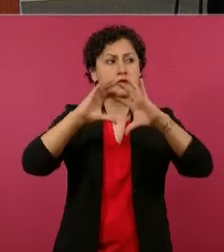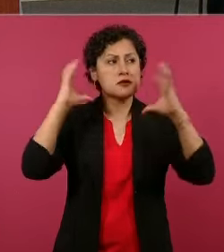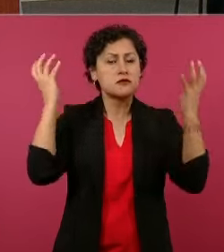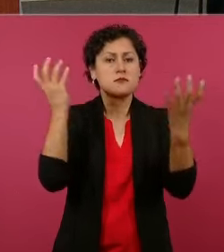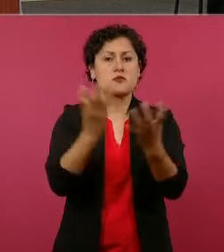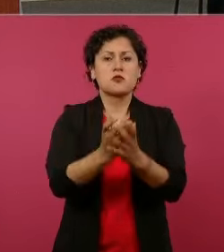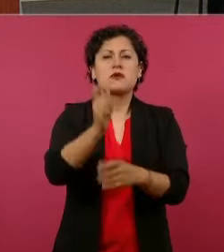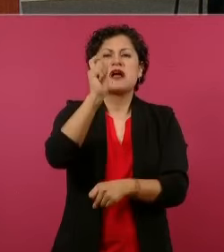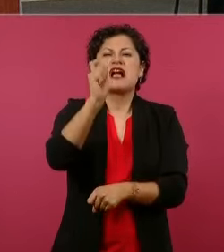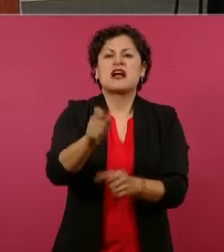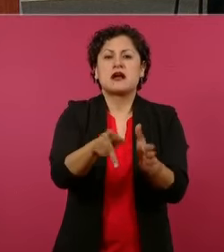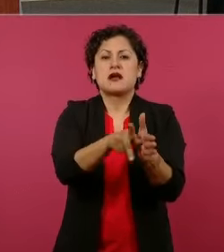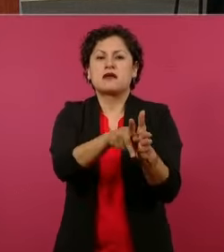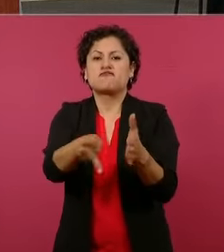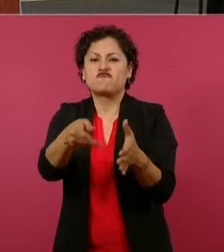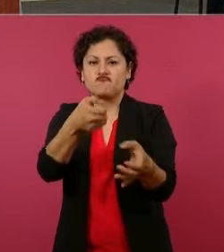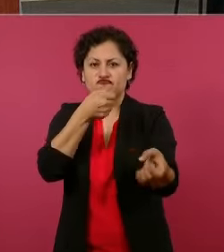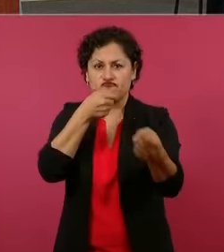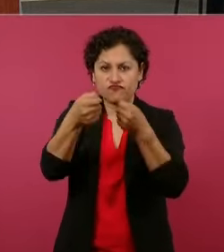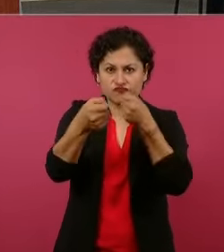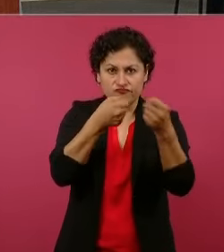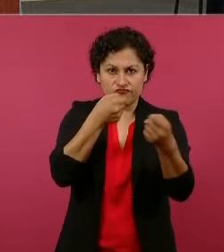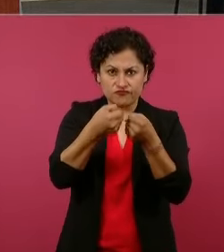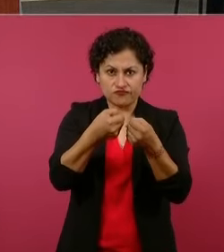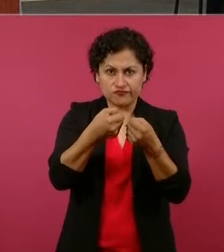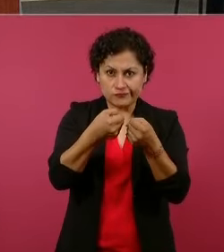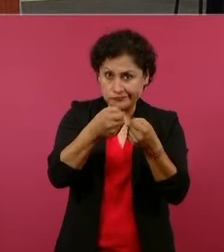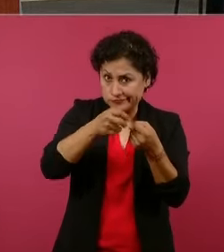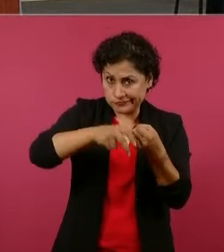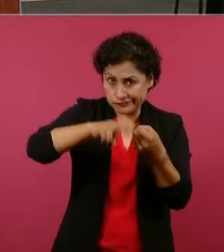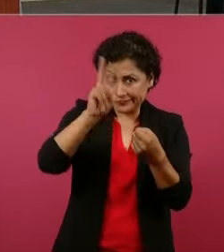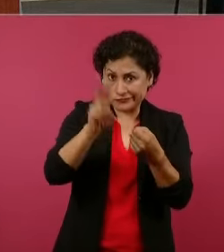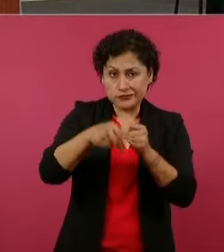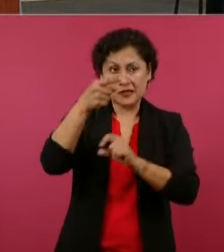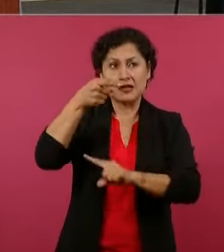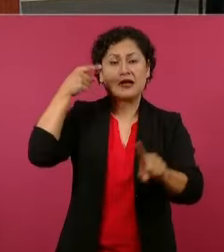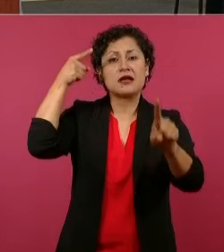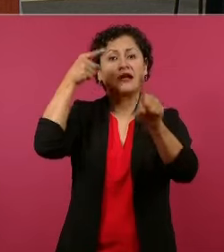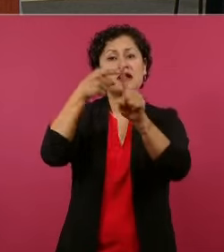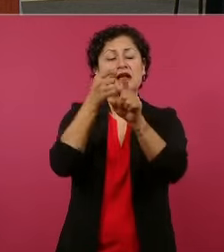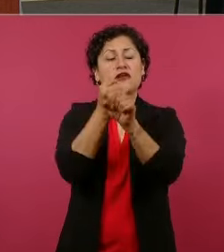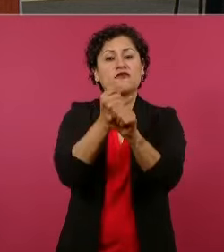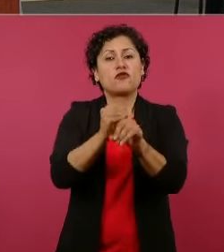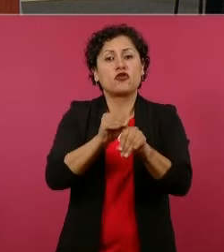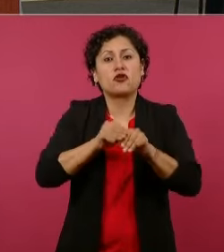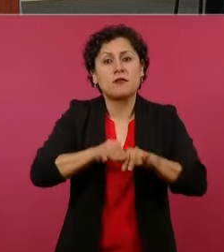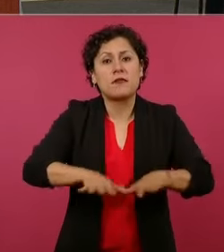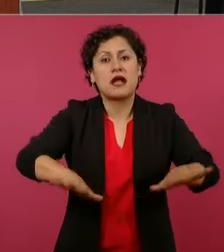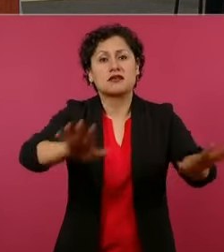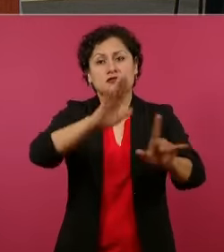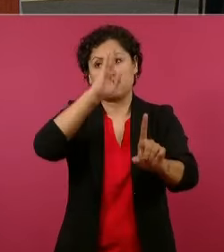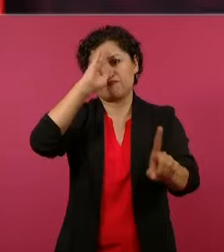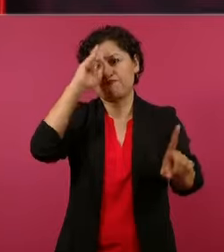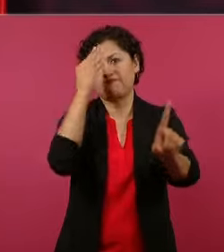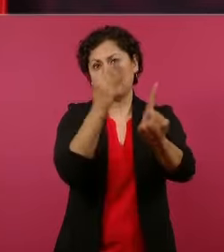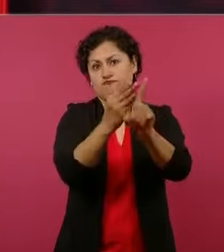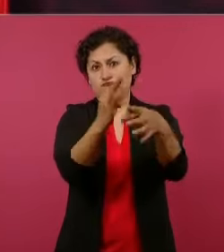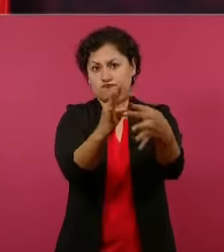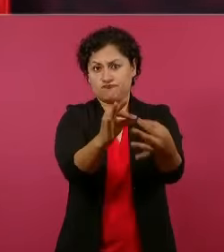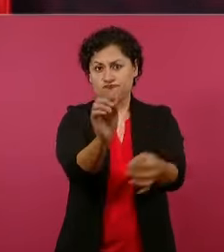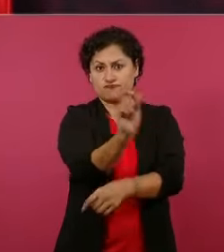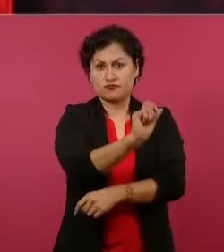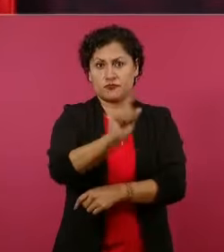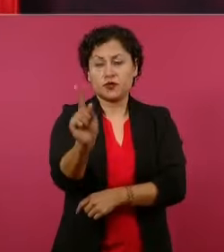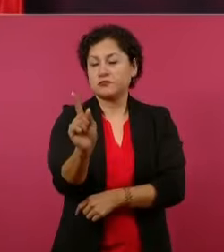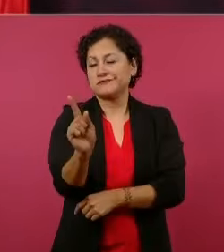tiene como propósito fundamental informar con objetividad con profesionalismo